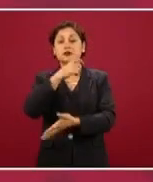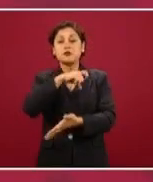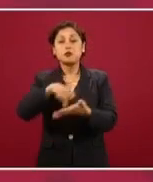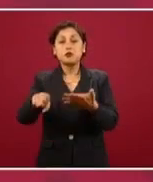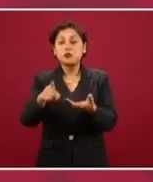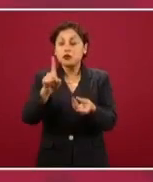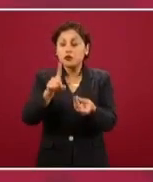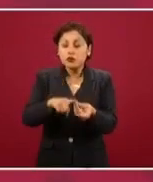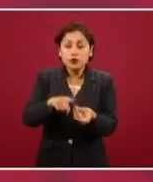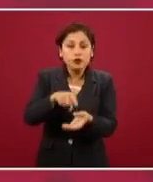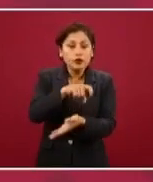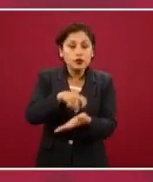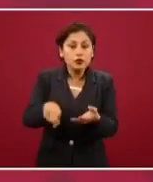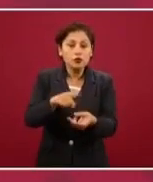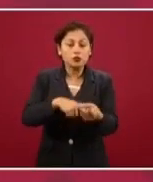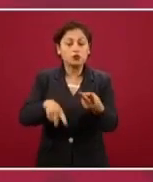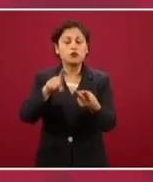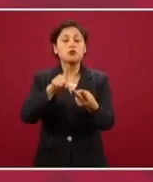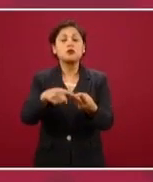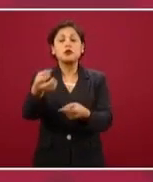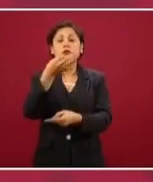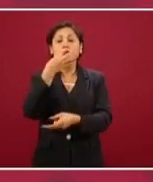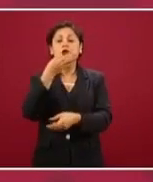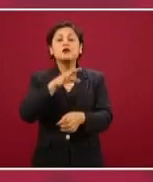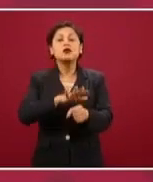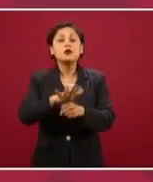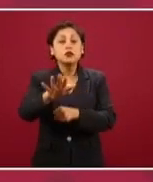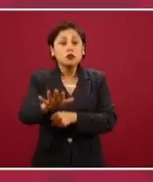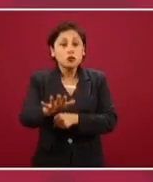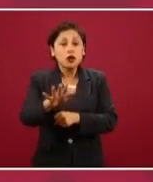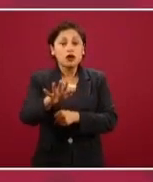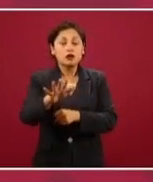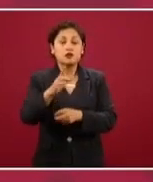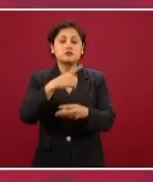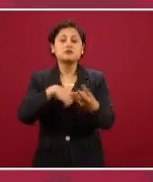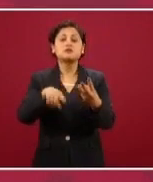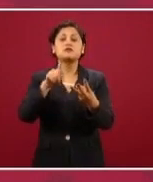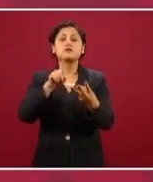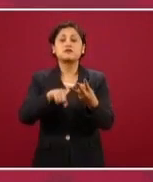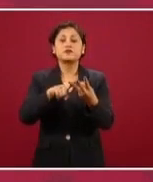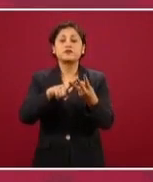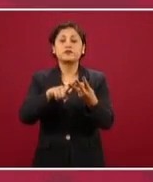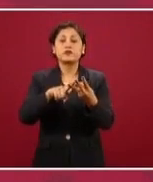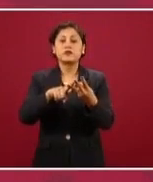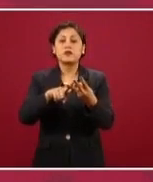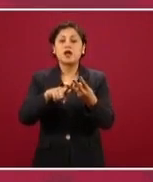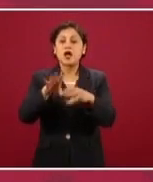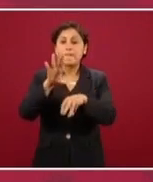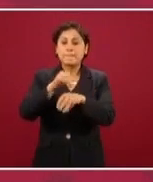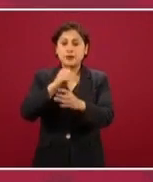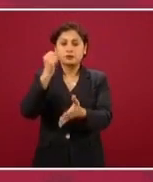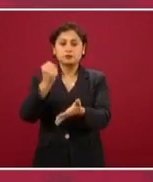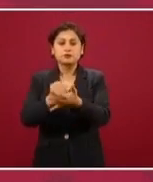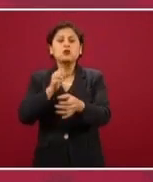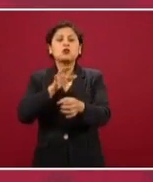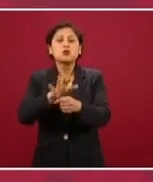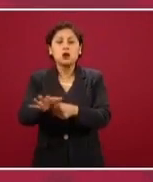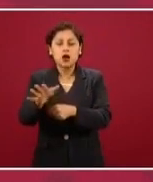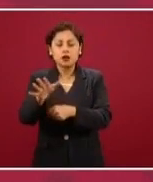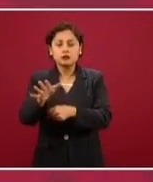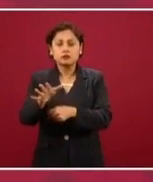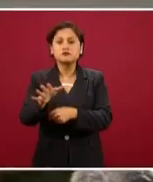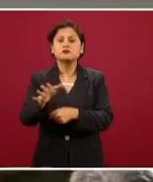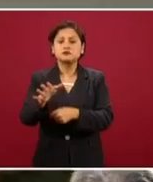están adquiriendo, qué tipo de medicamentos son, ¿sí? ¿Qué certificación tienen?